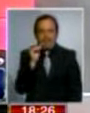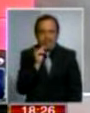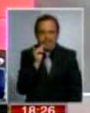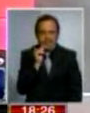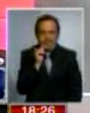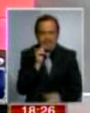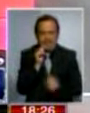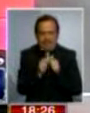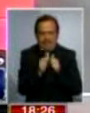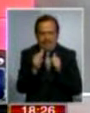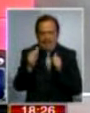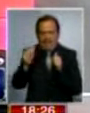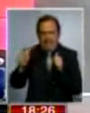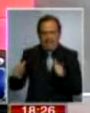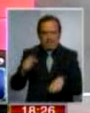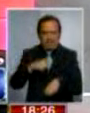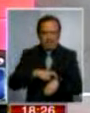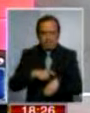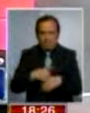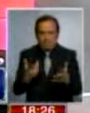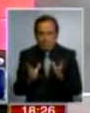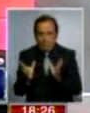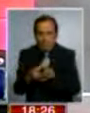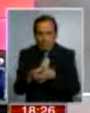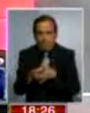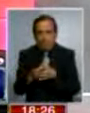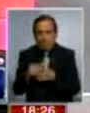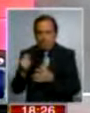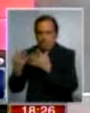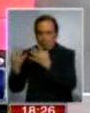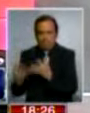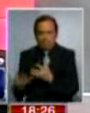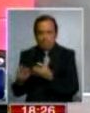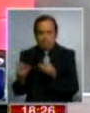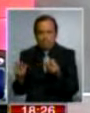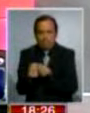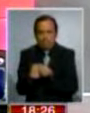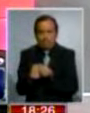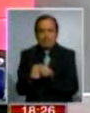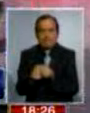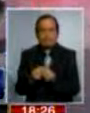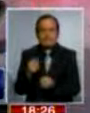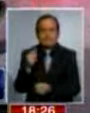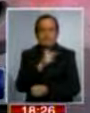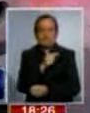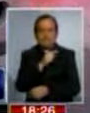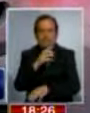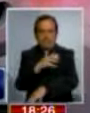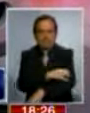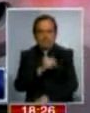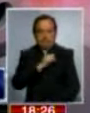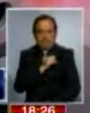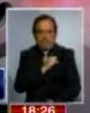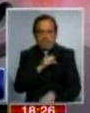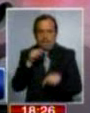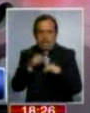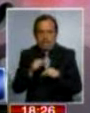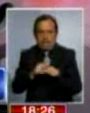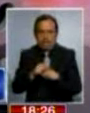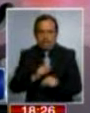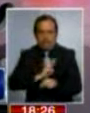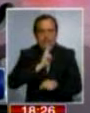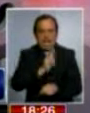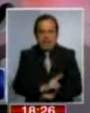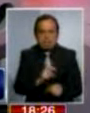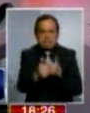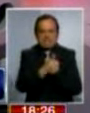Iquique. No están las distancias, no están los tiempos, y los grupos de reacción de Gendarmería, insisto, su base de operación está en la región metropolitana. Ahí está la respuesta lógica.